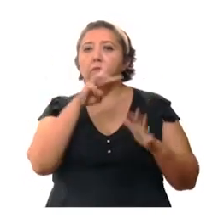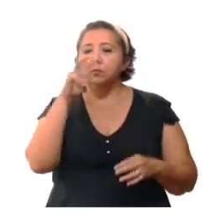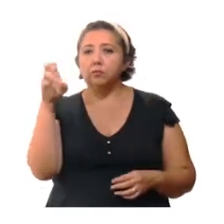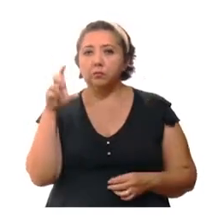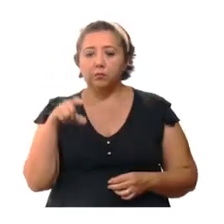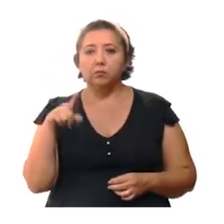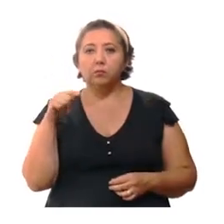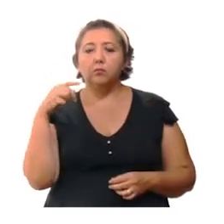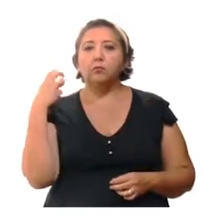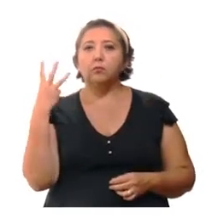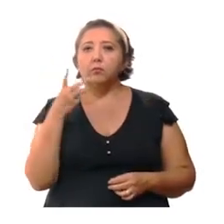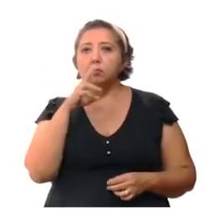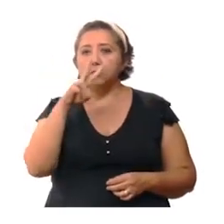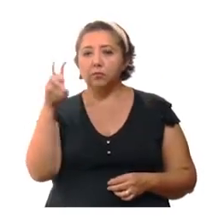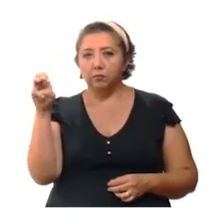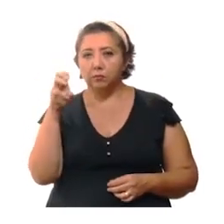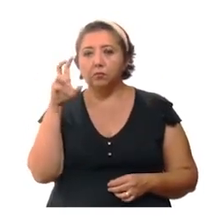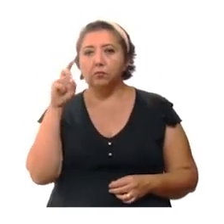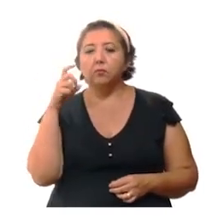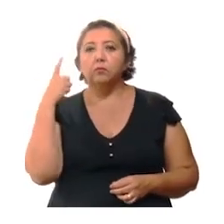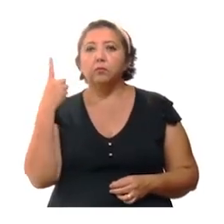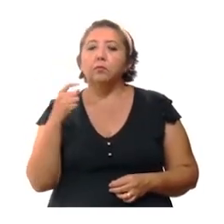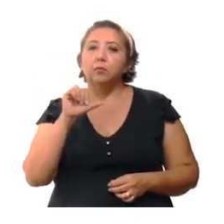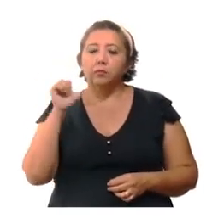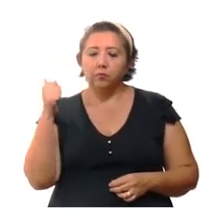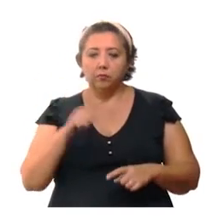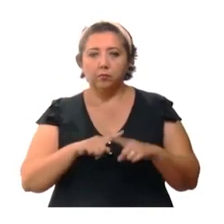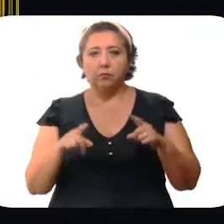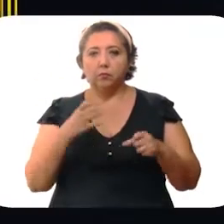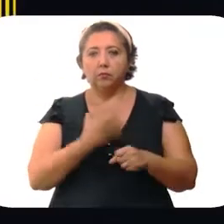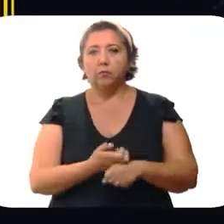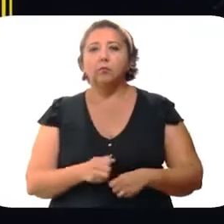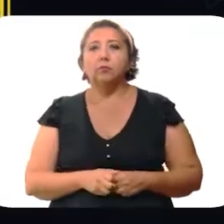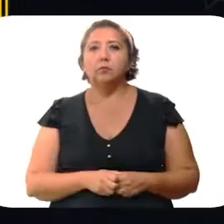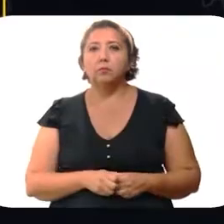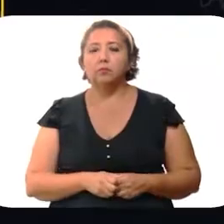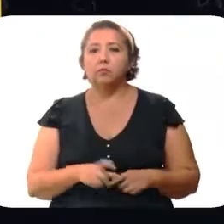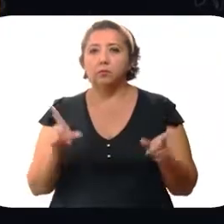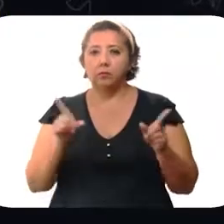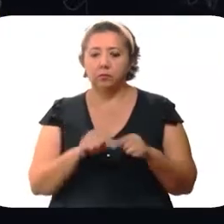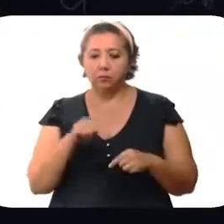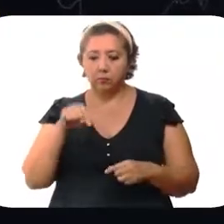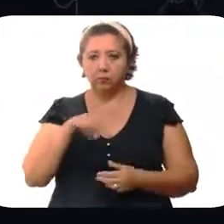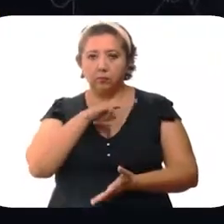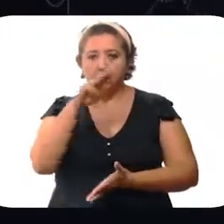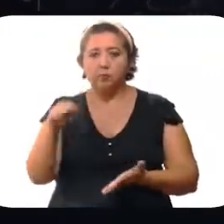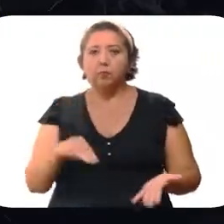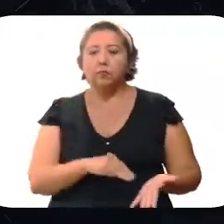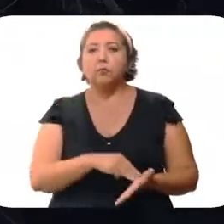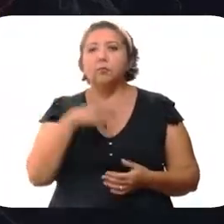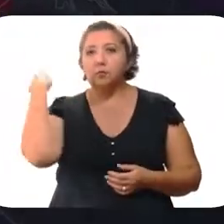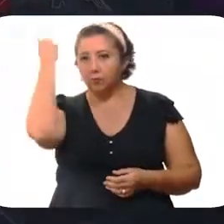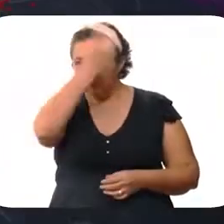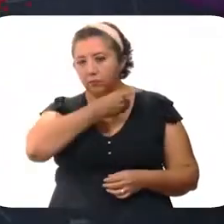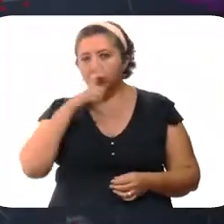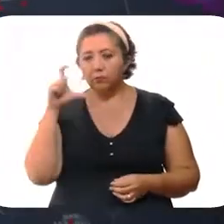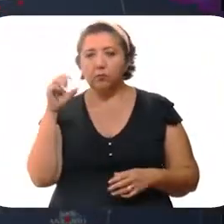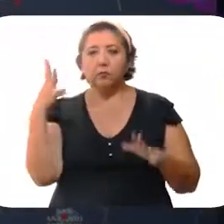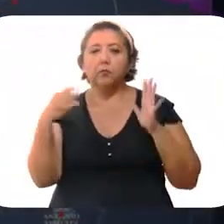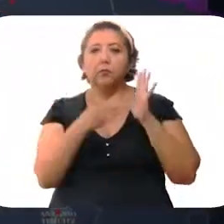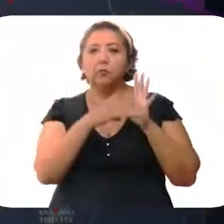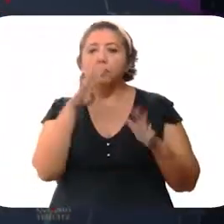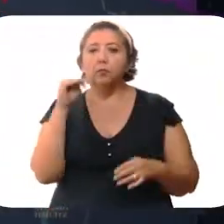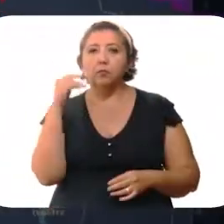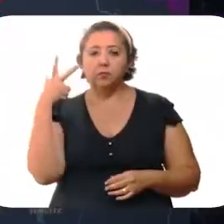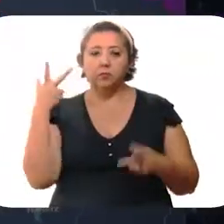casos positivos, 331 son de otro país u otro estado. Específicamente en Mérida, se han diagnosticado